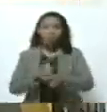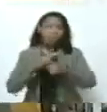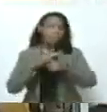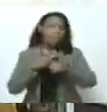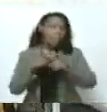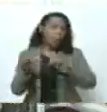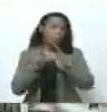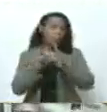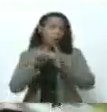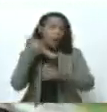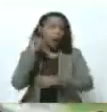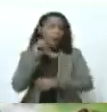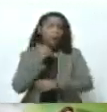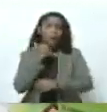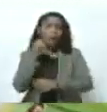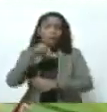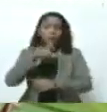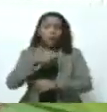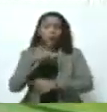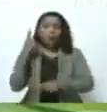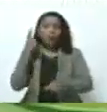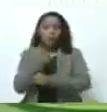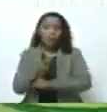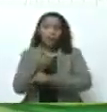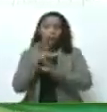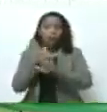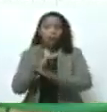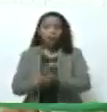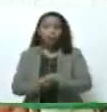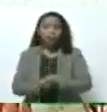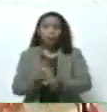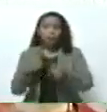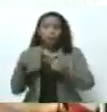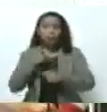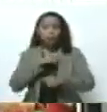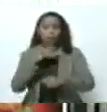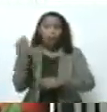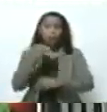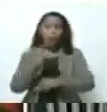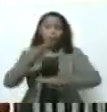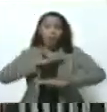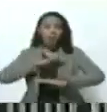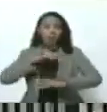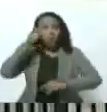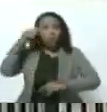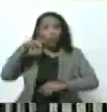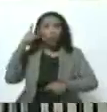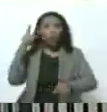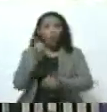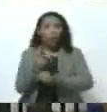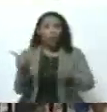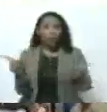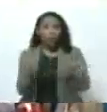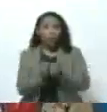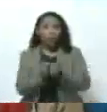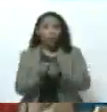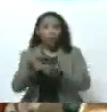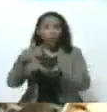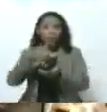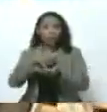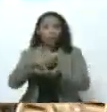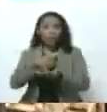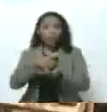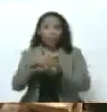donde existen necesidades, ahí debemos estar. Pero mientras nosotros llevemos más bienestar al pueblo, deberían reducirse las vulnerabilidades